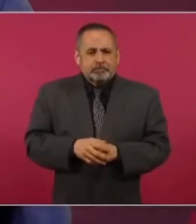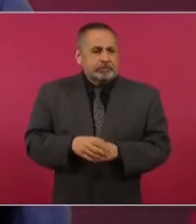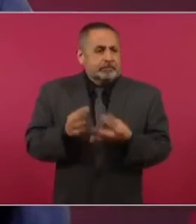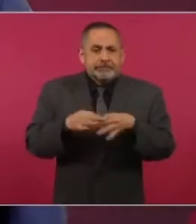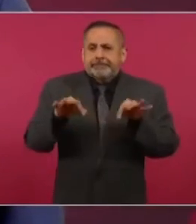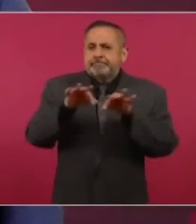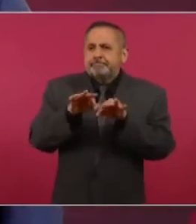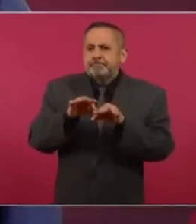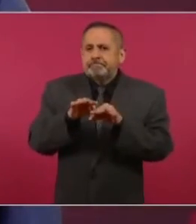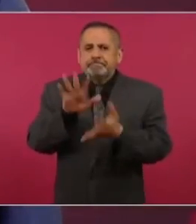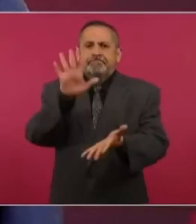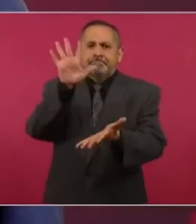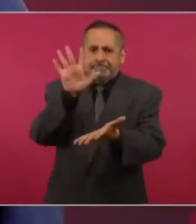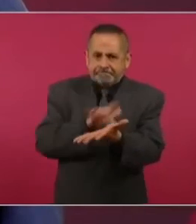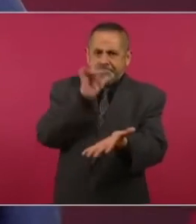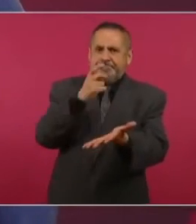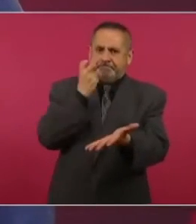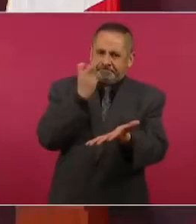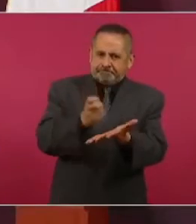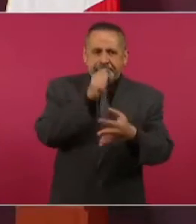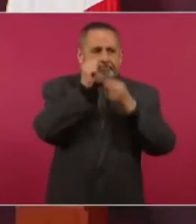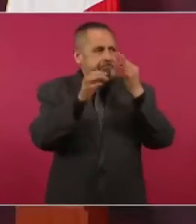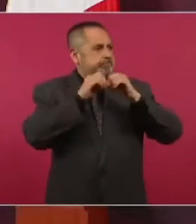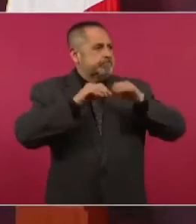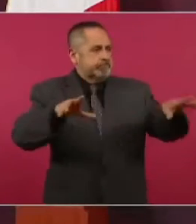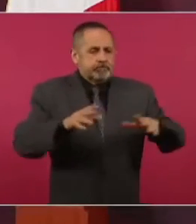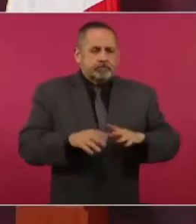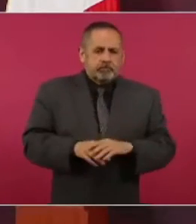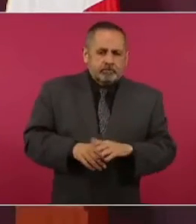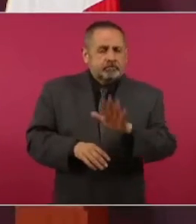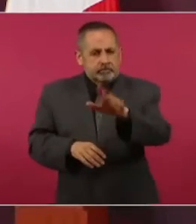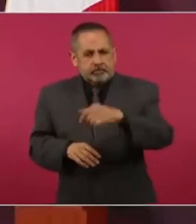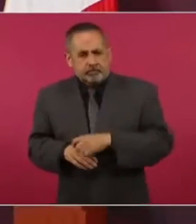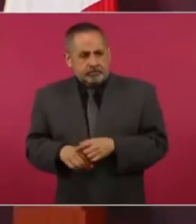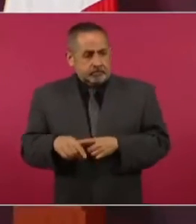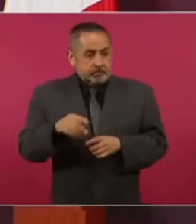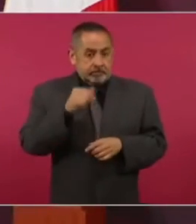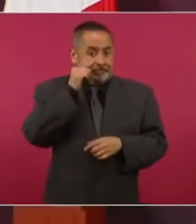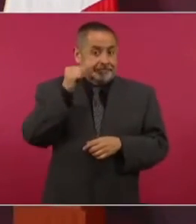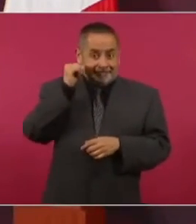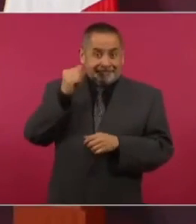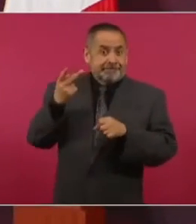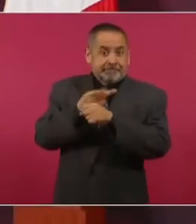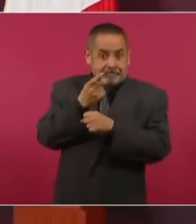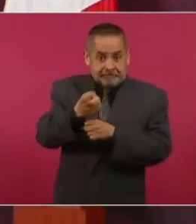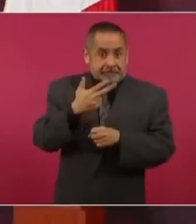nota. Y yo les pregunto, ¿es nota o no es nota?